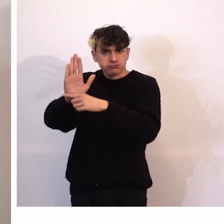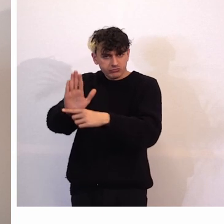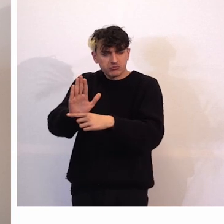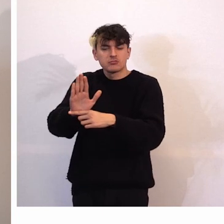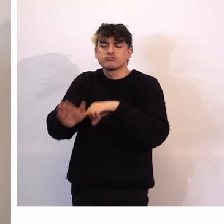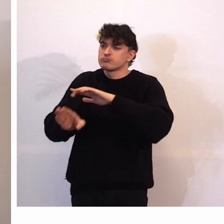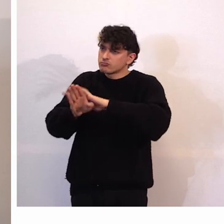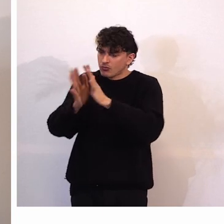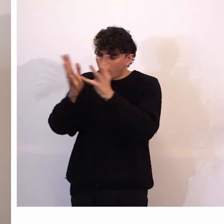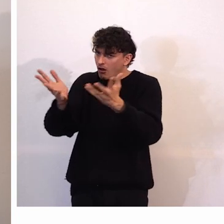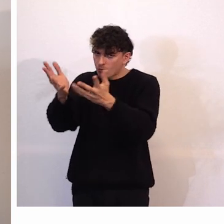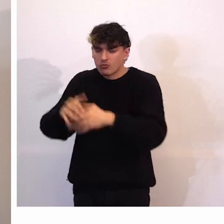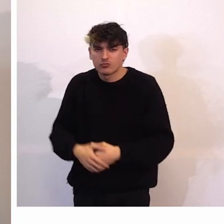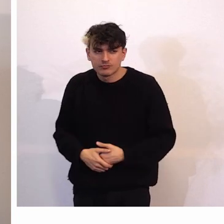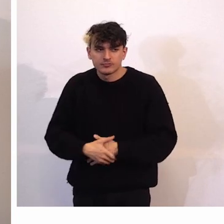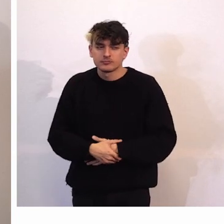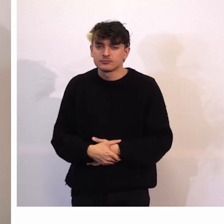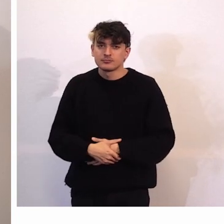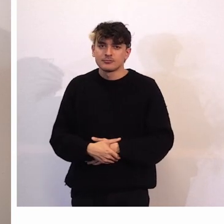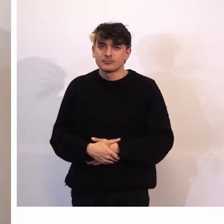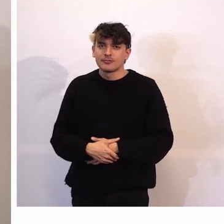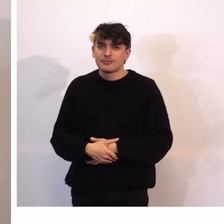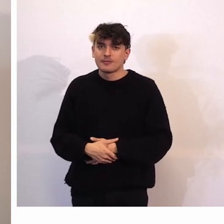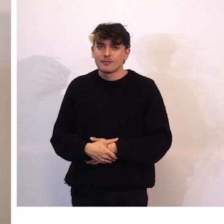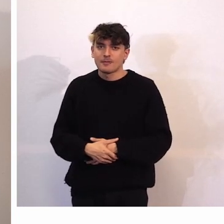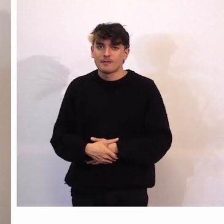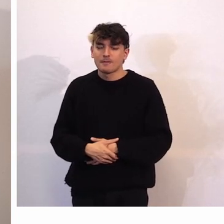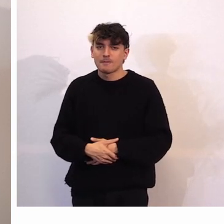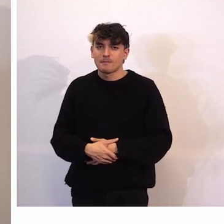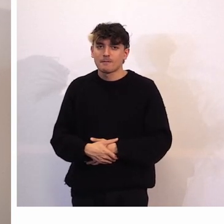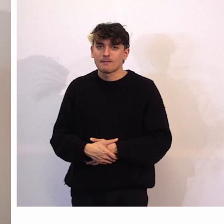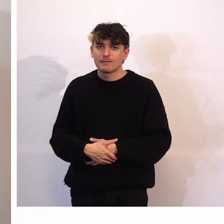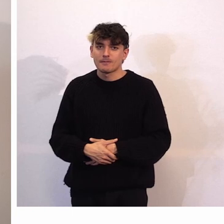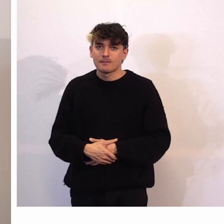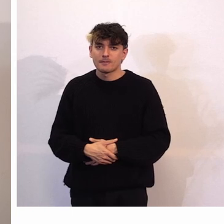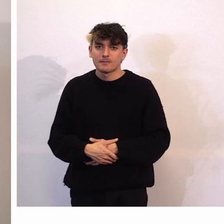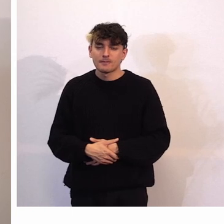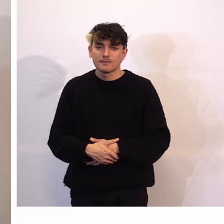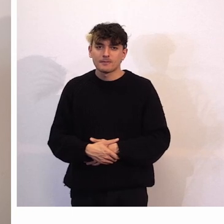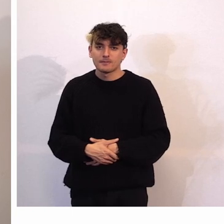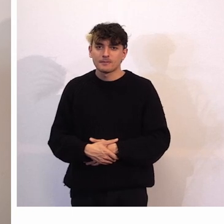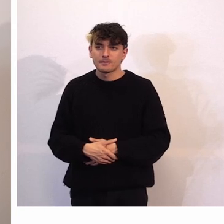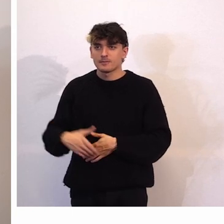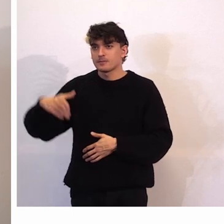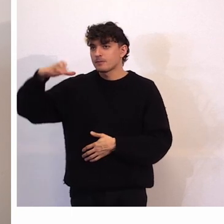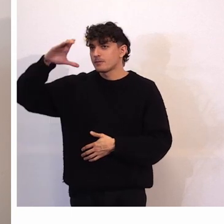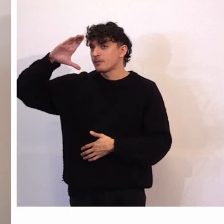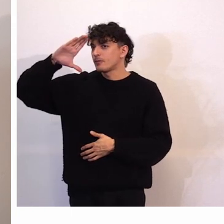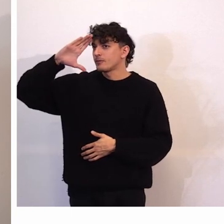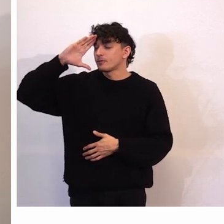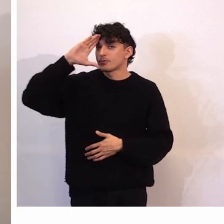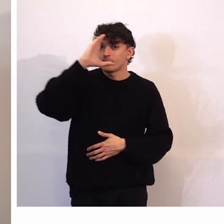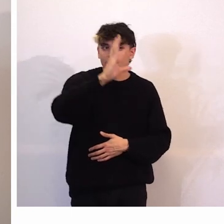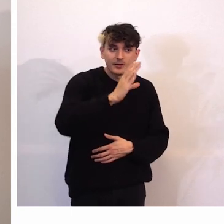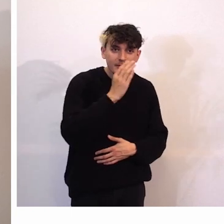Muchas gracias. Te vas a ir con el ego subido hoy, ¿eh? Hola. Hola,